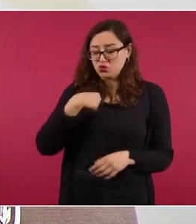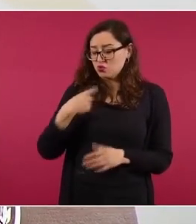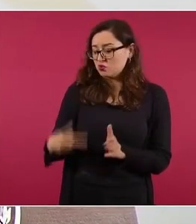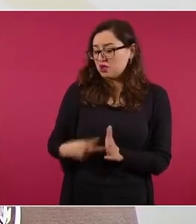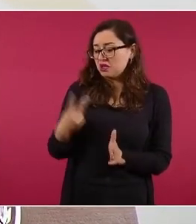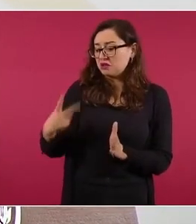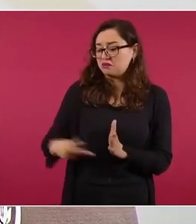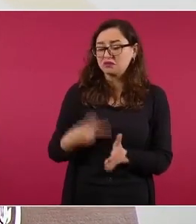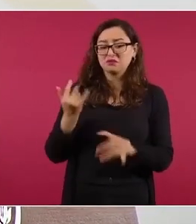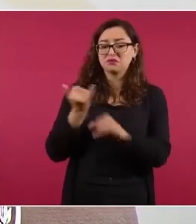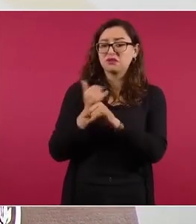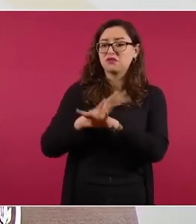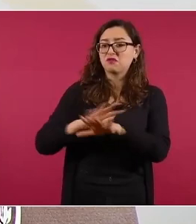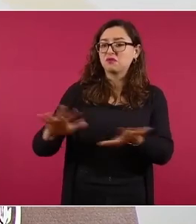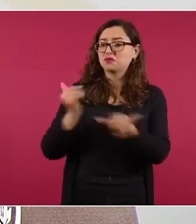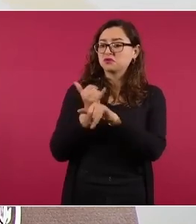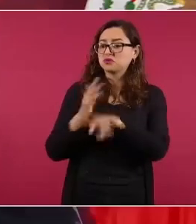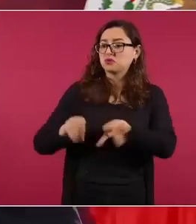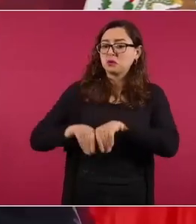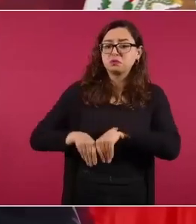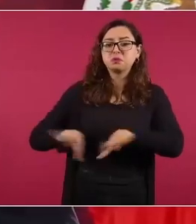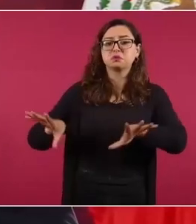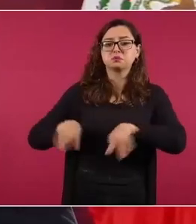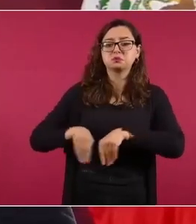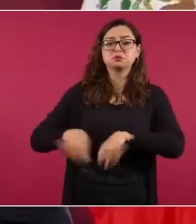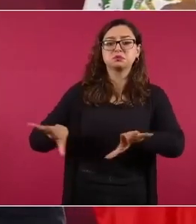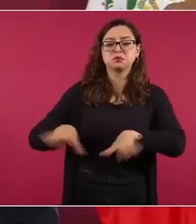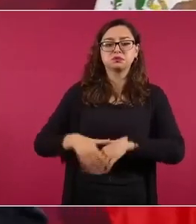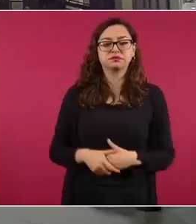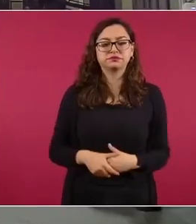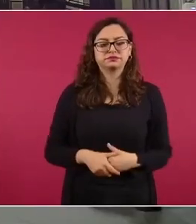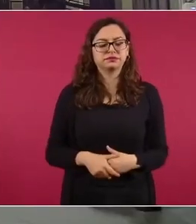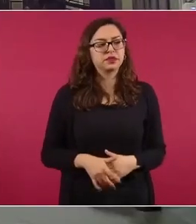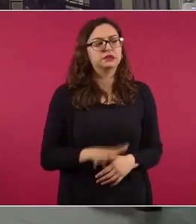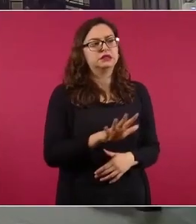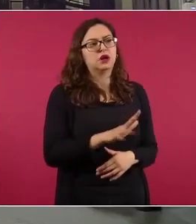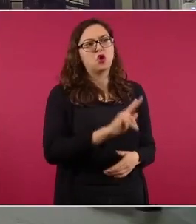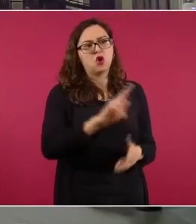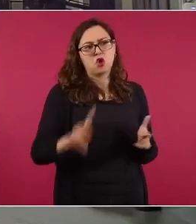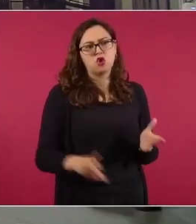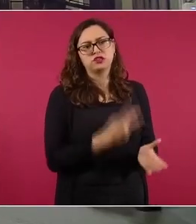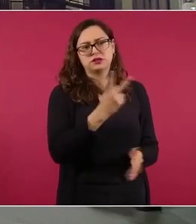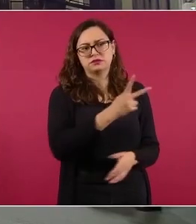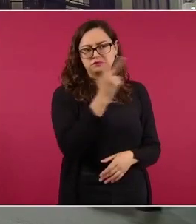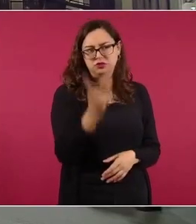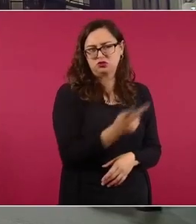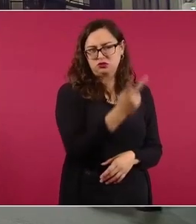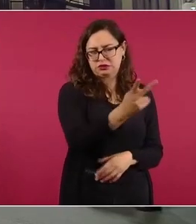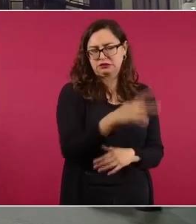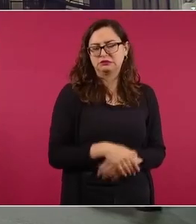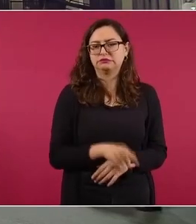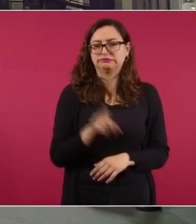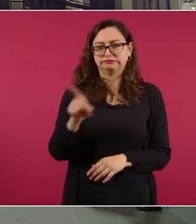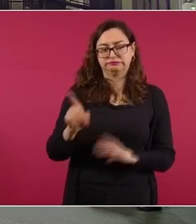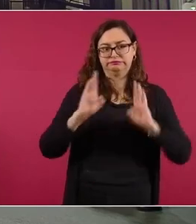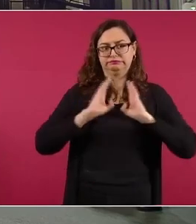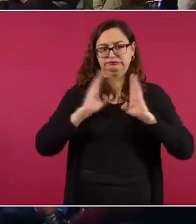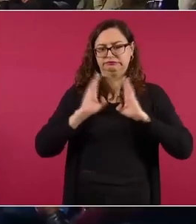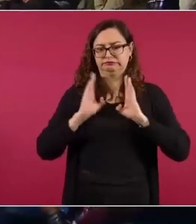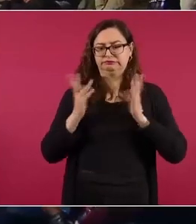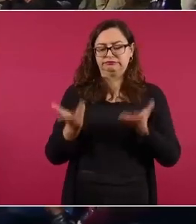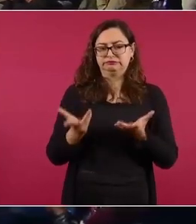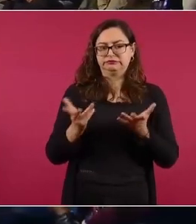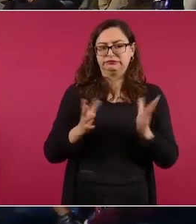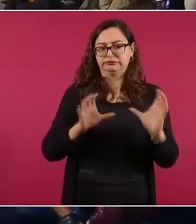sepa o que no se deba saber. Retomando lo del hackeo al ejército, ¿ya saben de